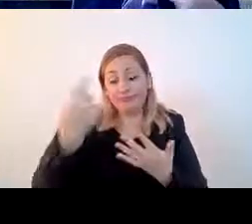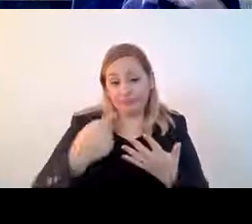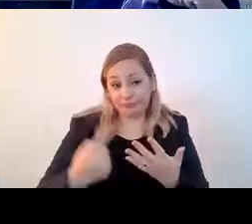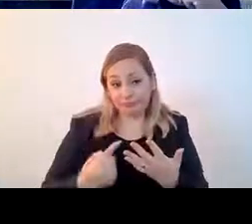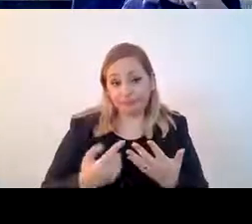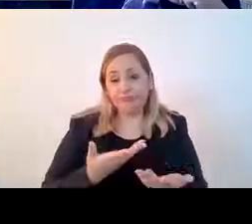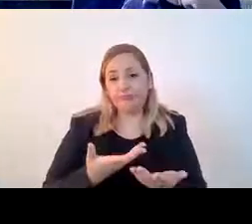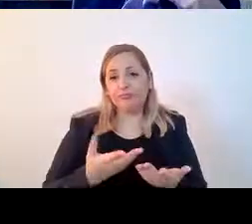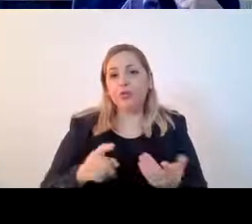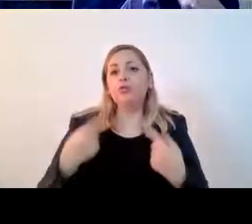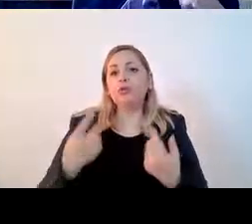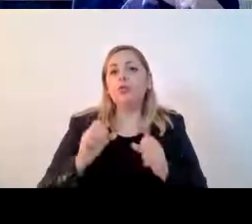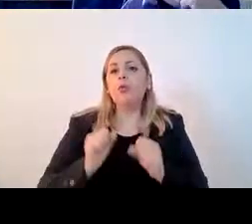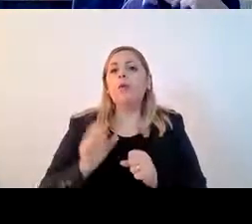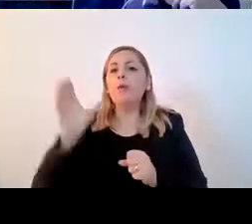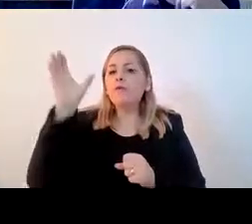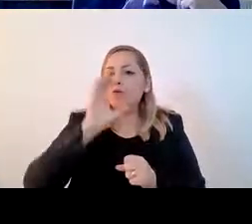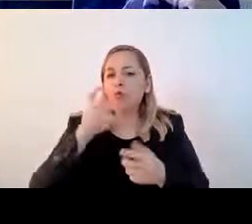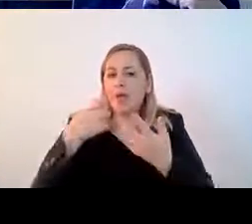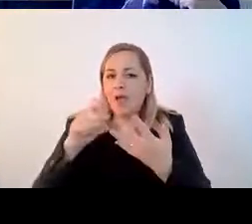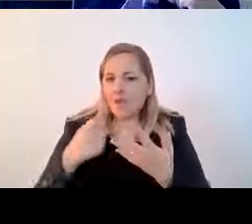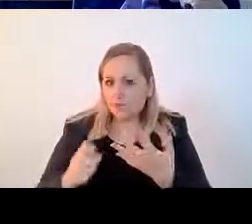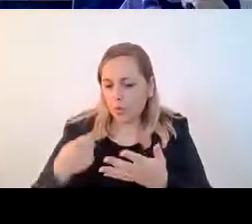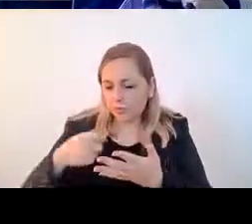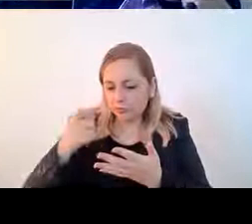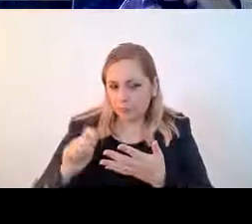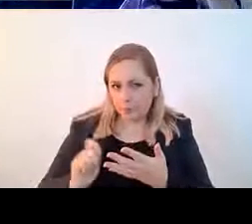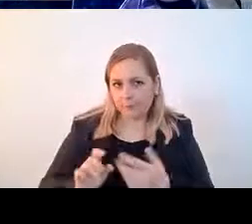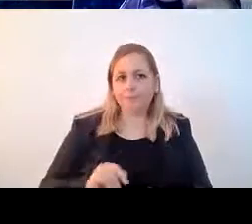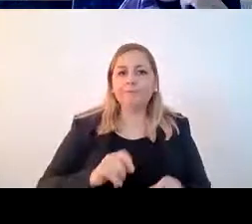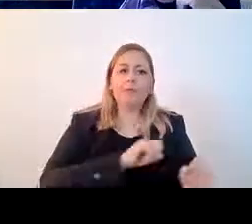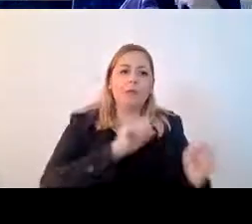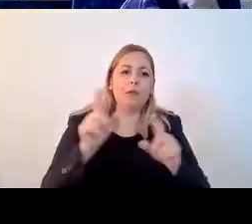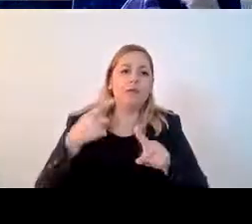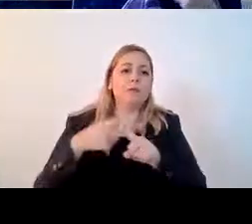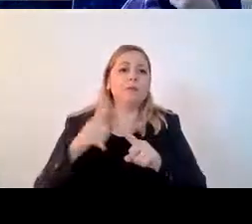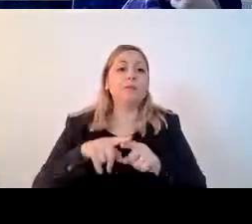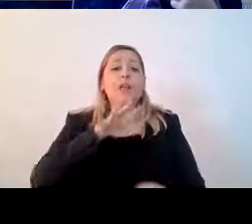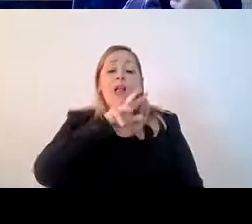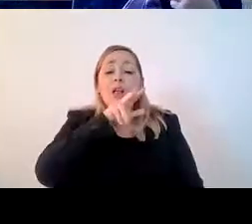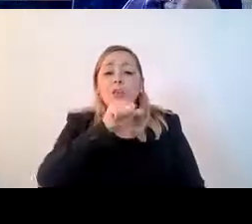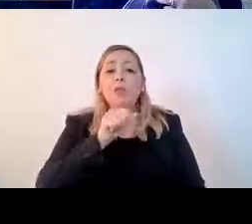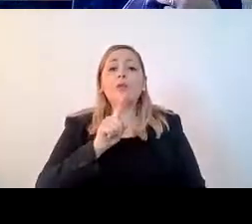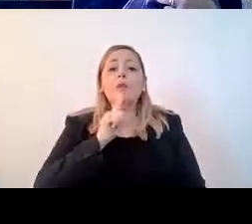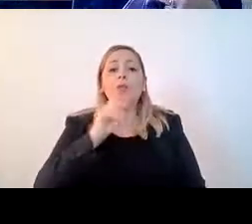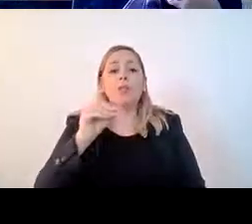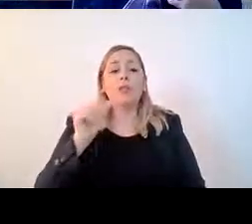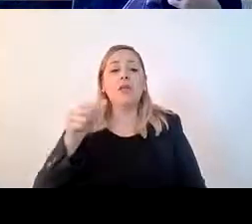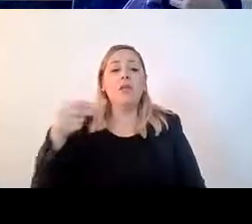busquemos evaluación. La que sigue. Los adultos con TDAH, una